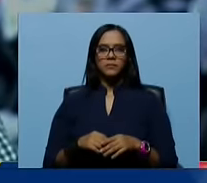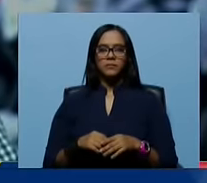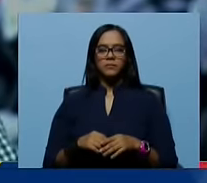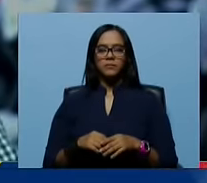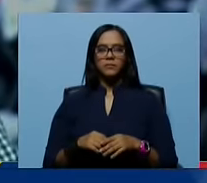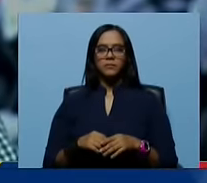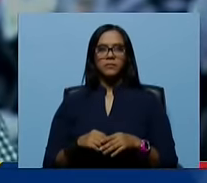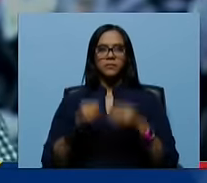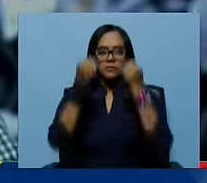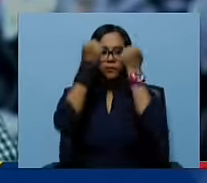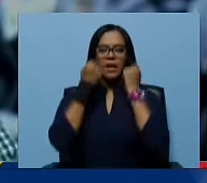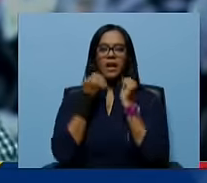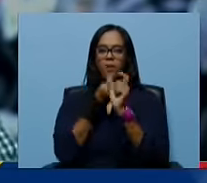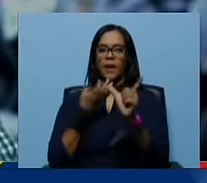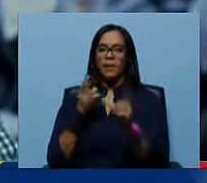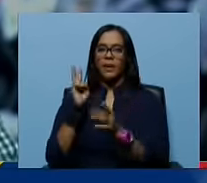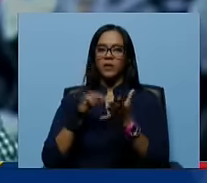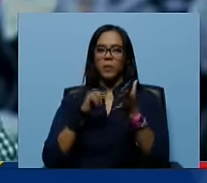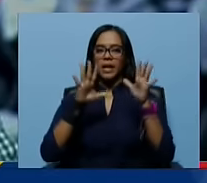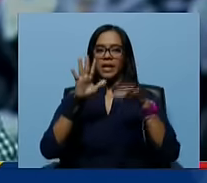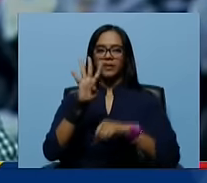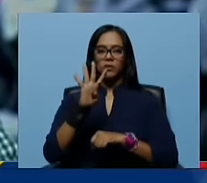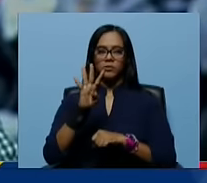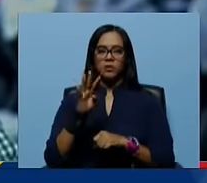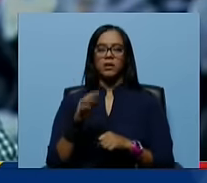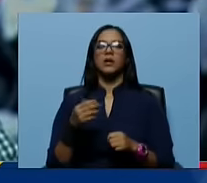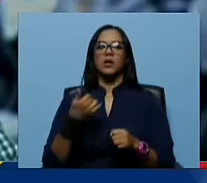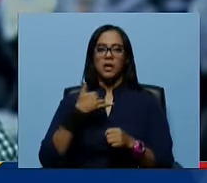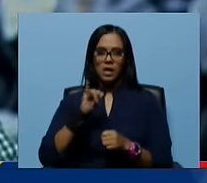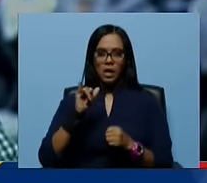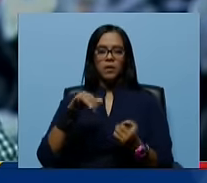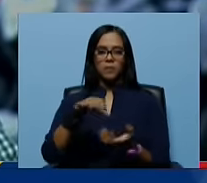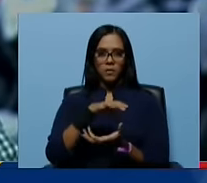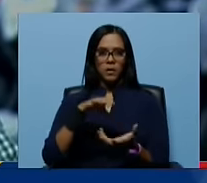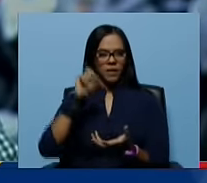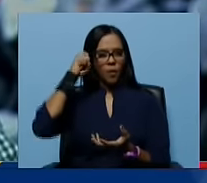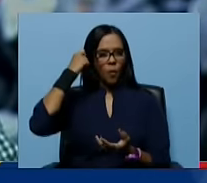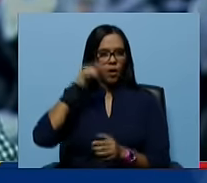La guarimba 2014 hizo gran daño, recuerdan ustedes.